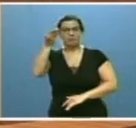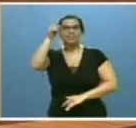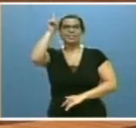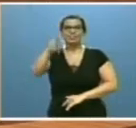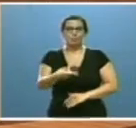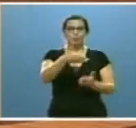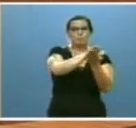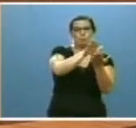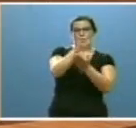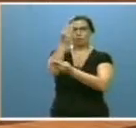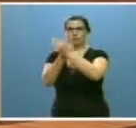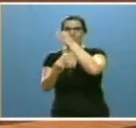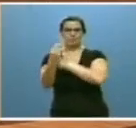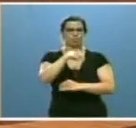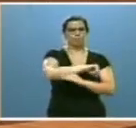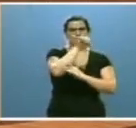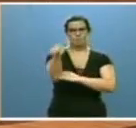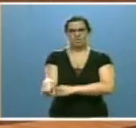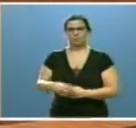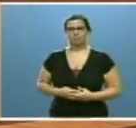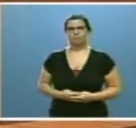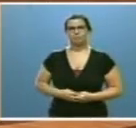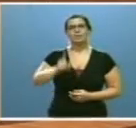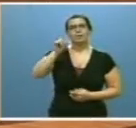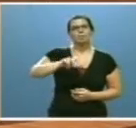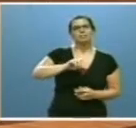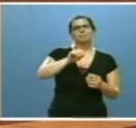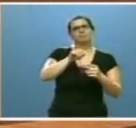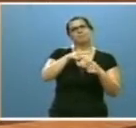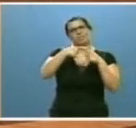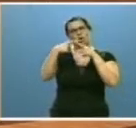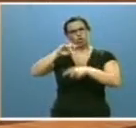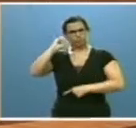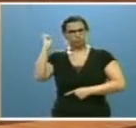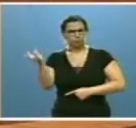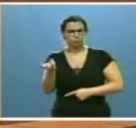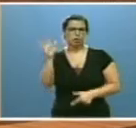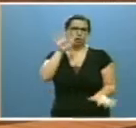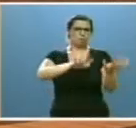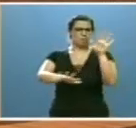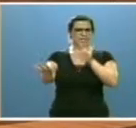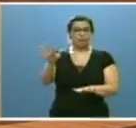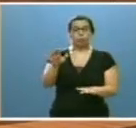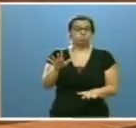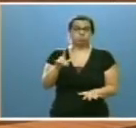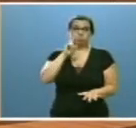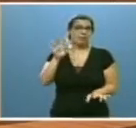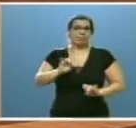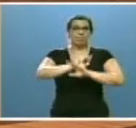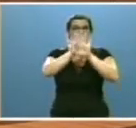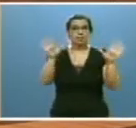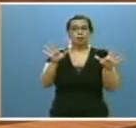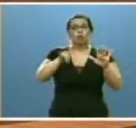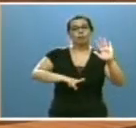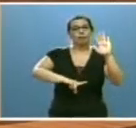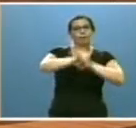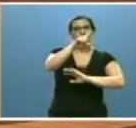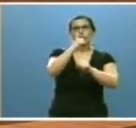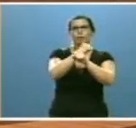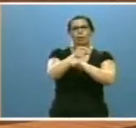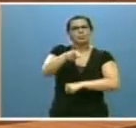además de otros muchos y muy complejos factores parece por tanto claro que el crecimiento y el empleo son